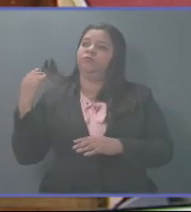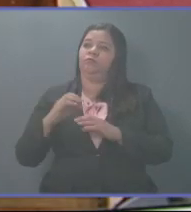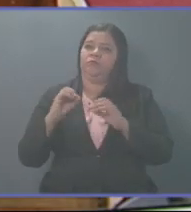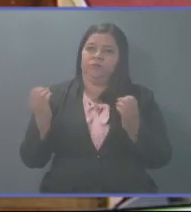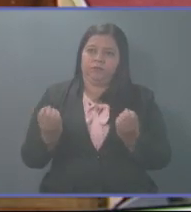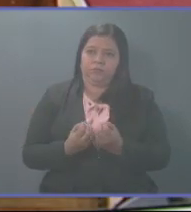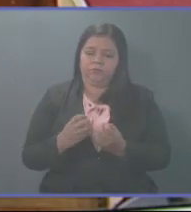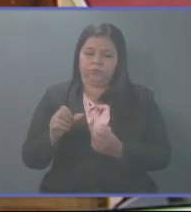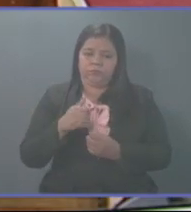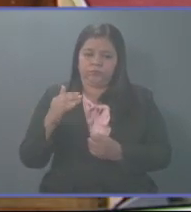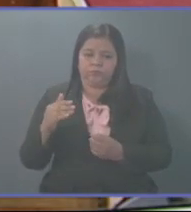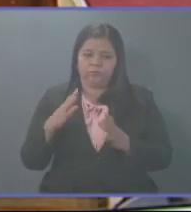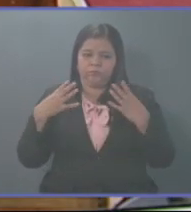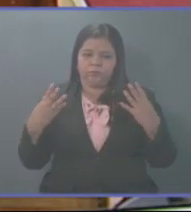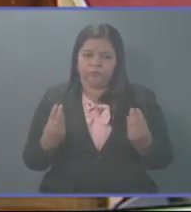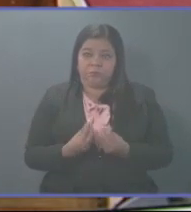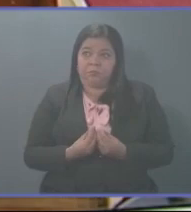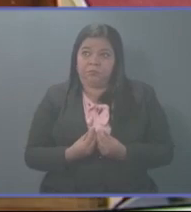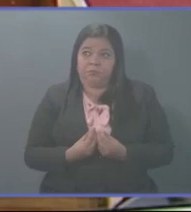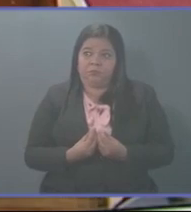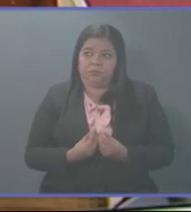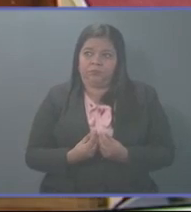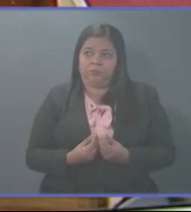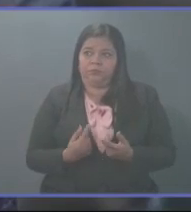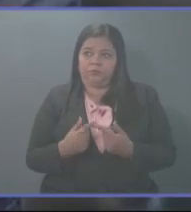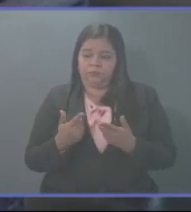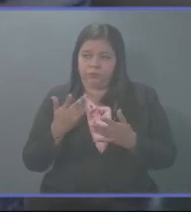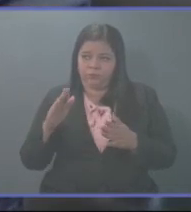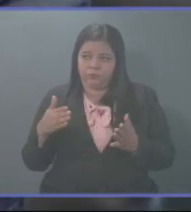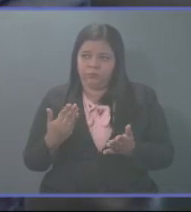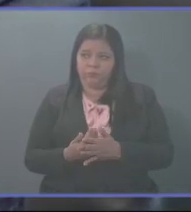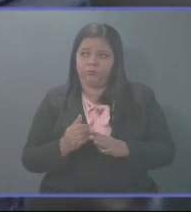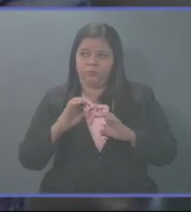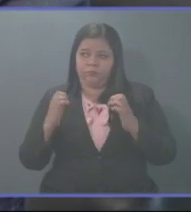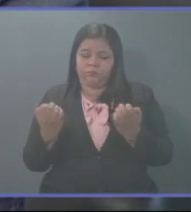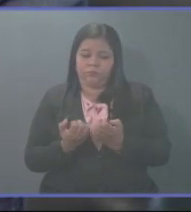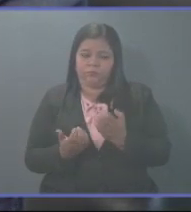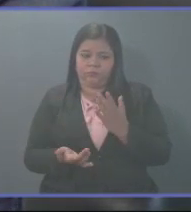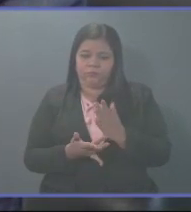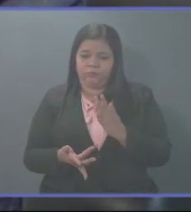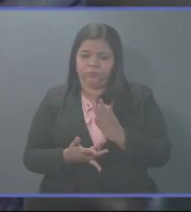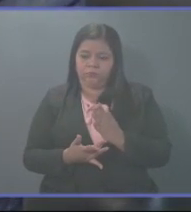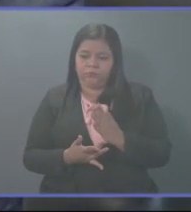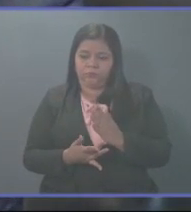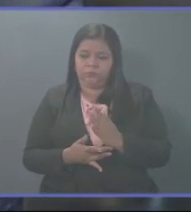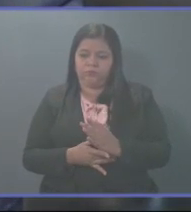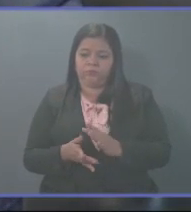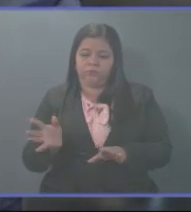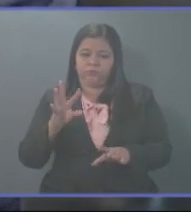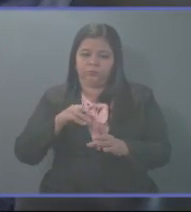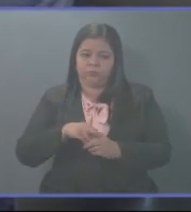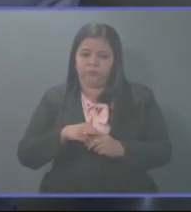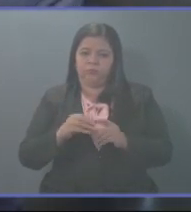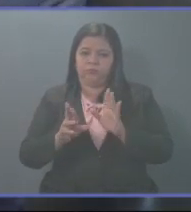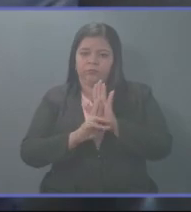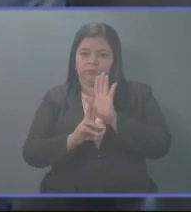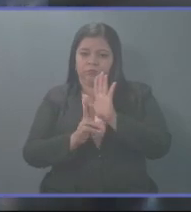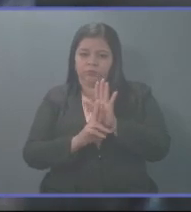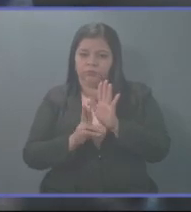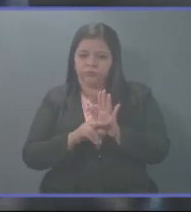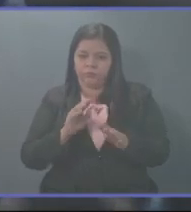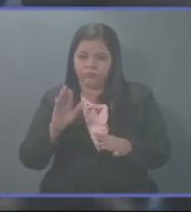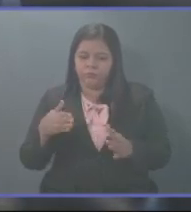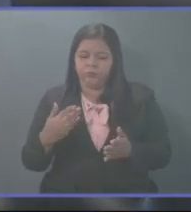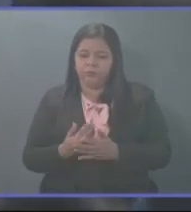civil, la Comisión de Legislación y Puntos Constitucionales, conformó un equipo técnico integrado por representantes de